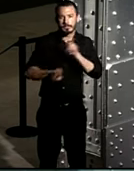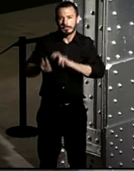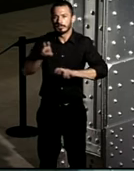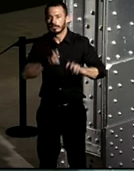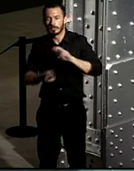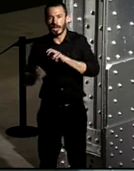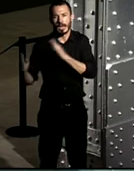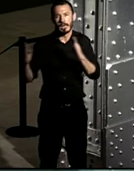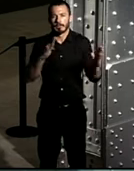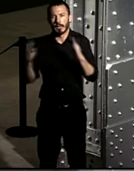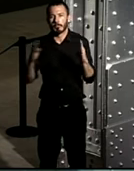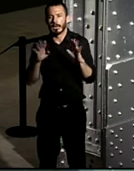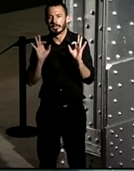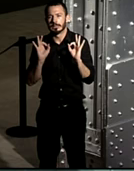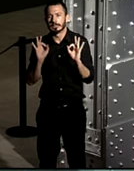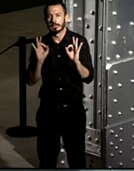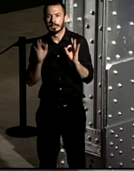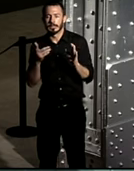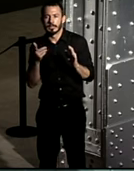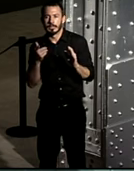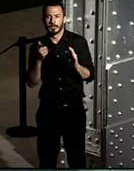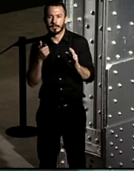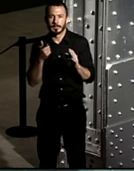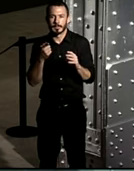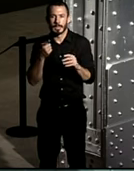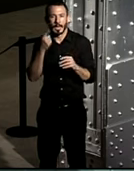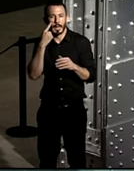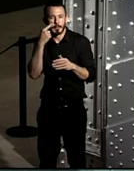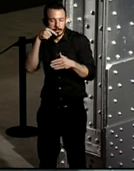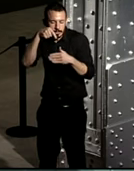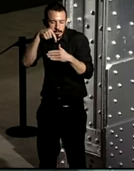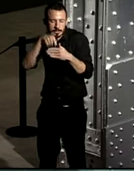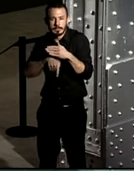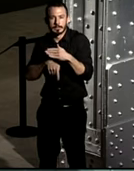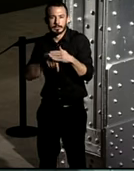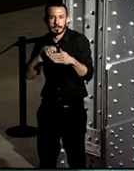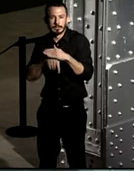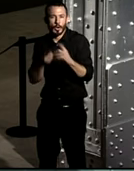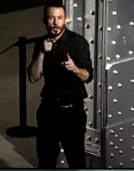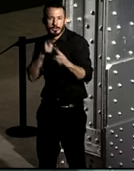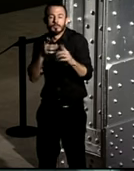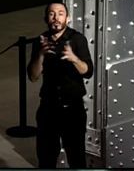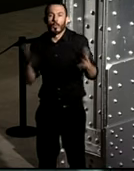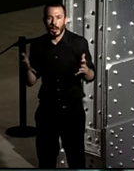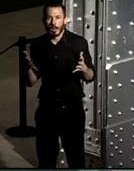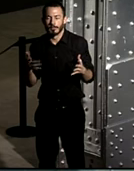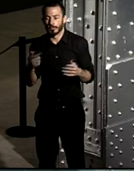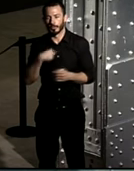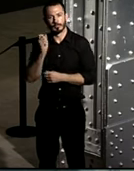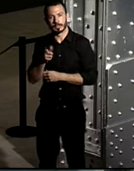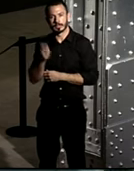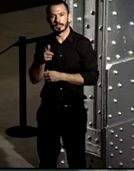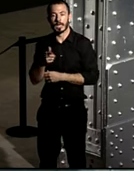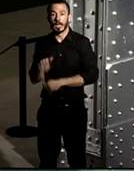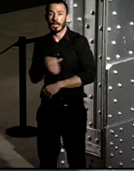Es una etapa de arañar un poco la superficie y ver hacia dónde. Yo también siempre he defendido